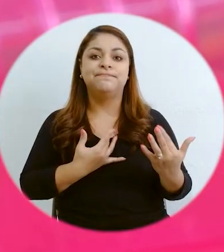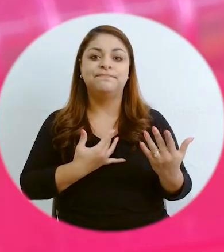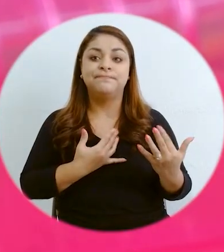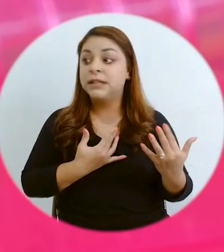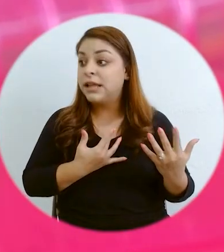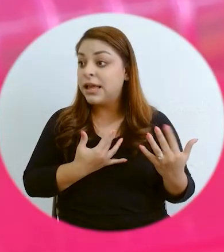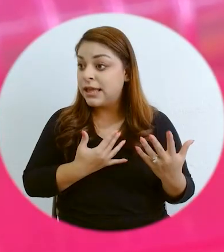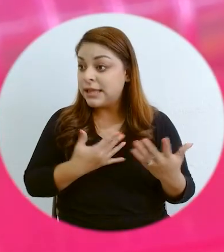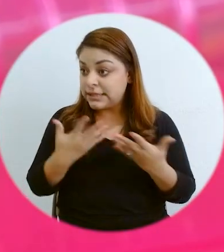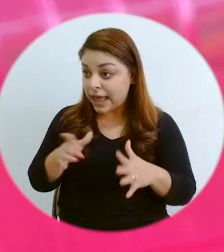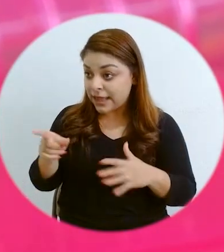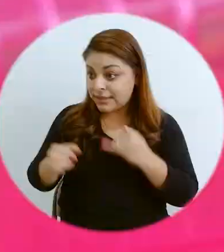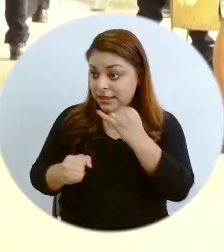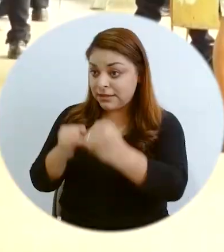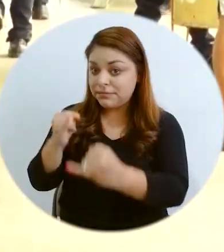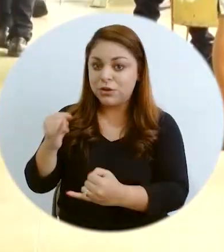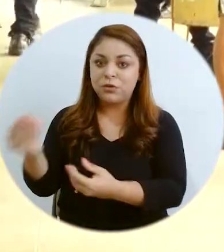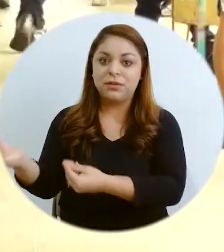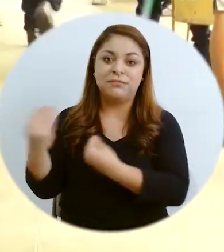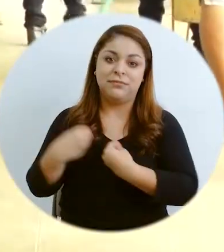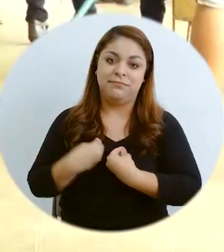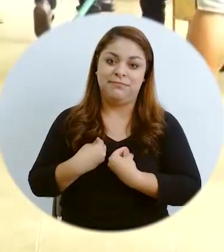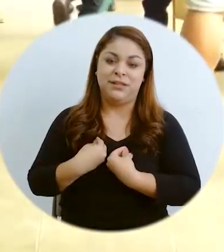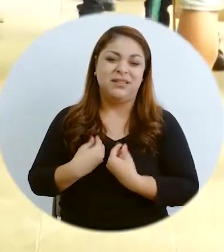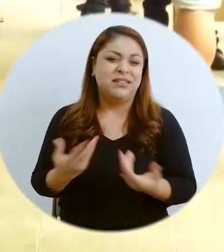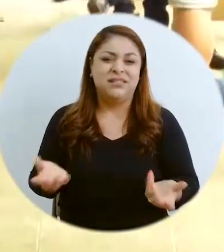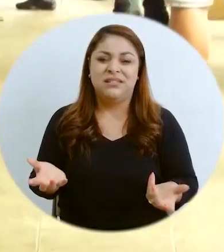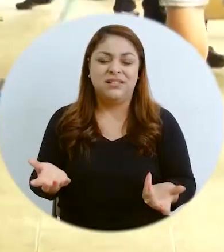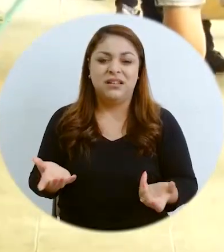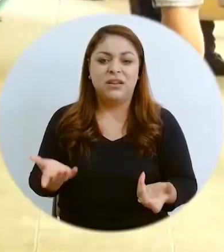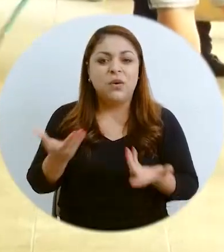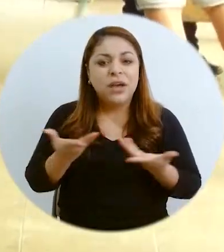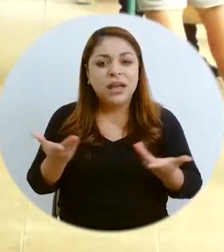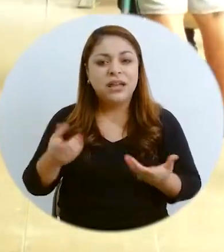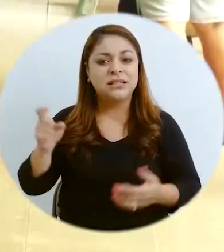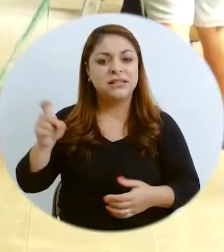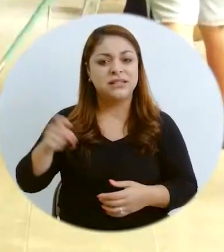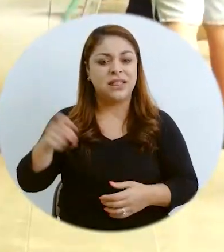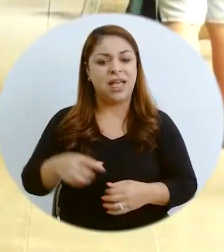esperar un rato mientras la compañera terminaba. ¿Con qué necesidad?